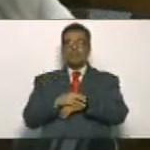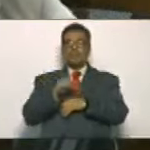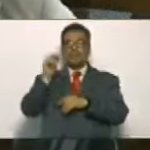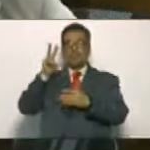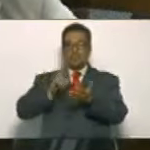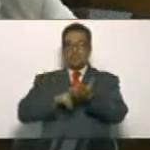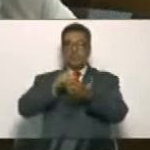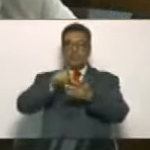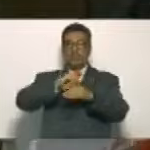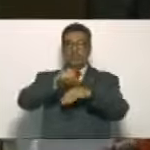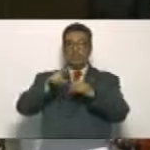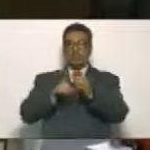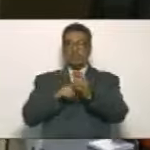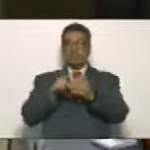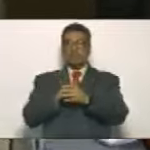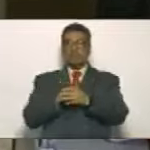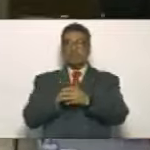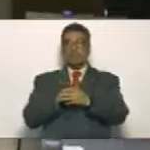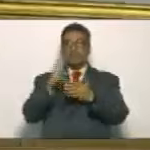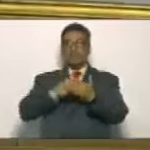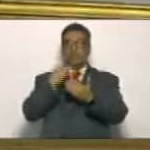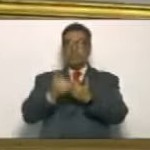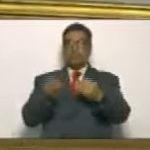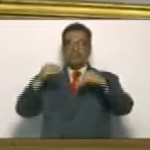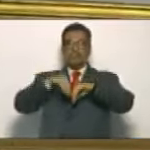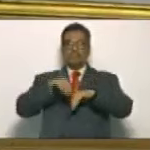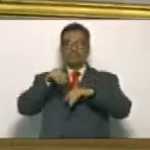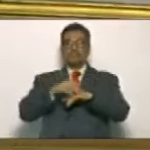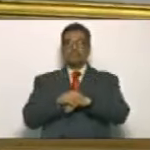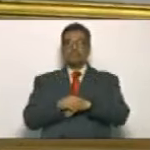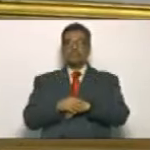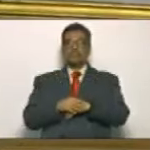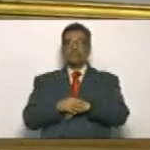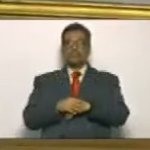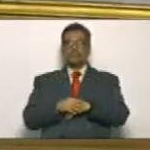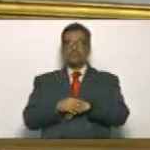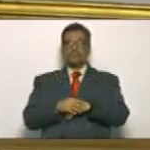Queda aprobado por unanimidad este proyecto de acuerdo.